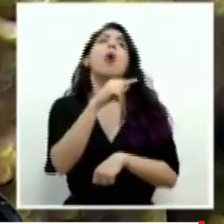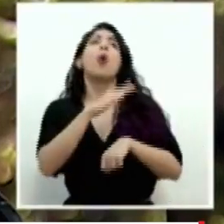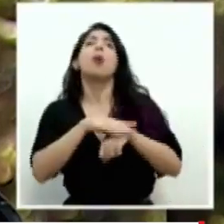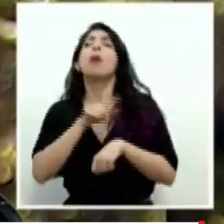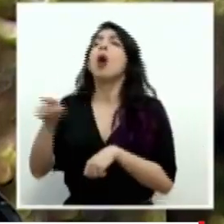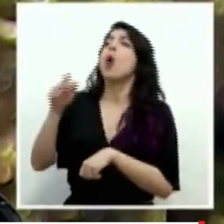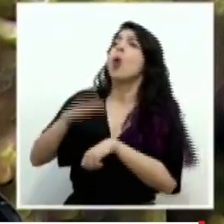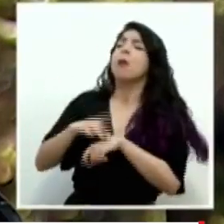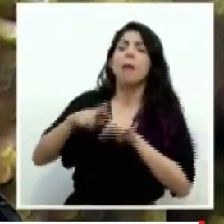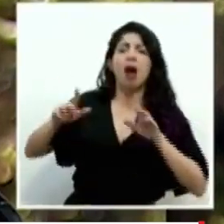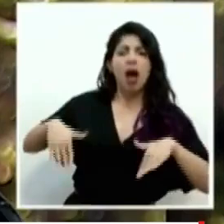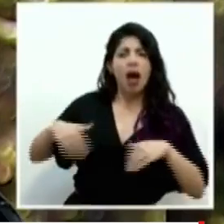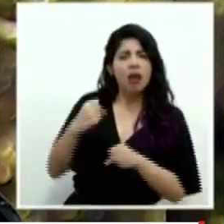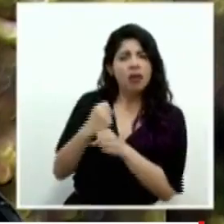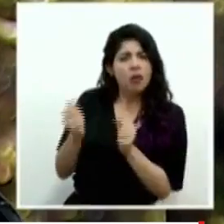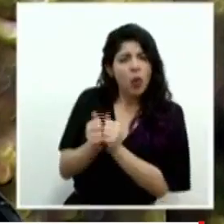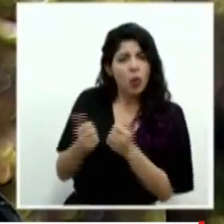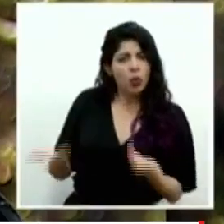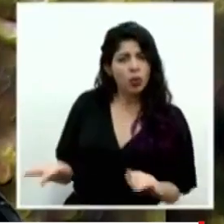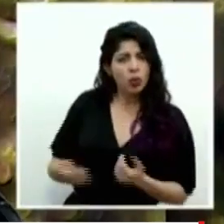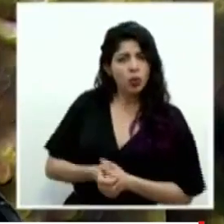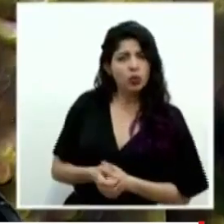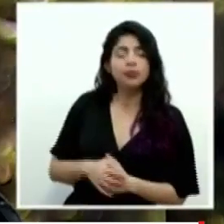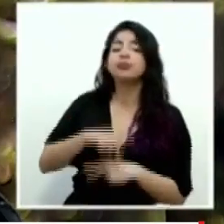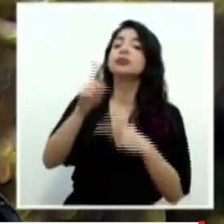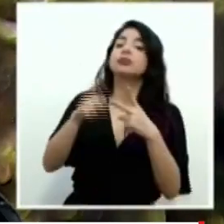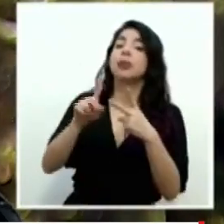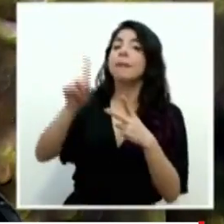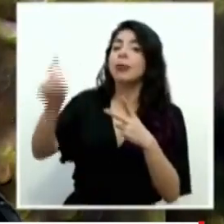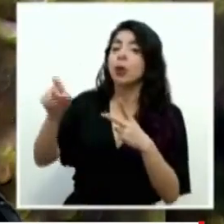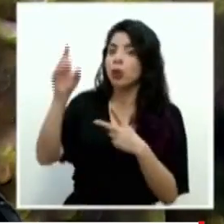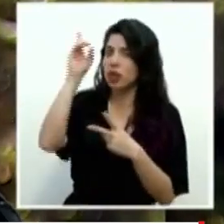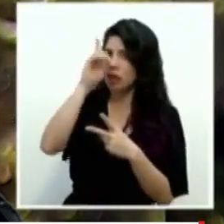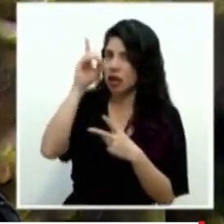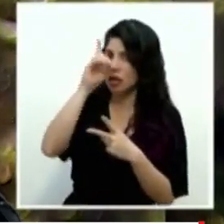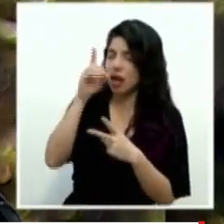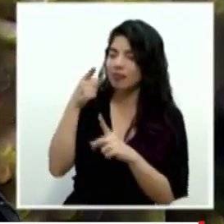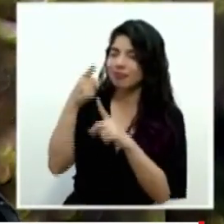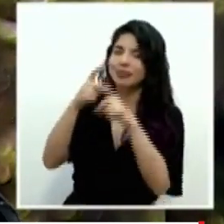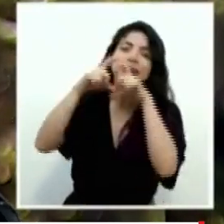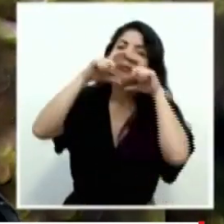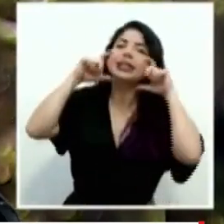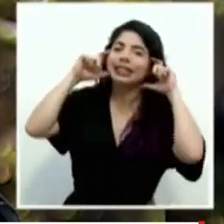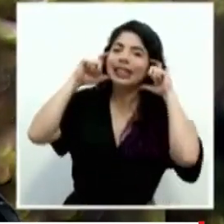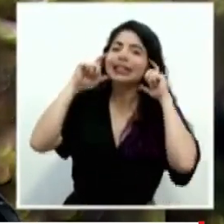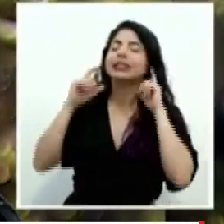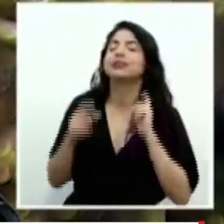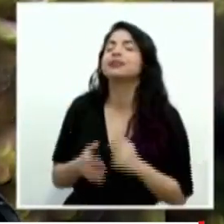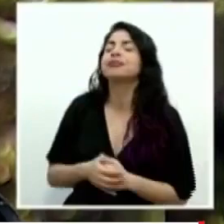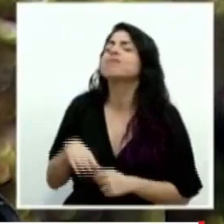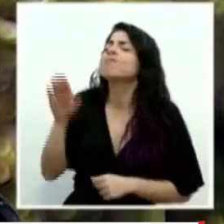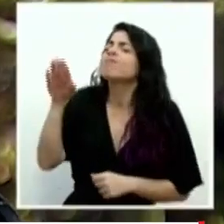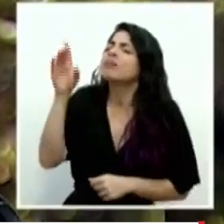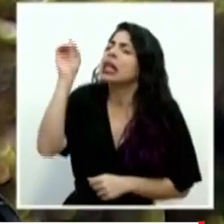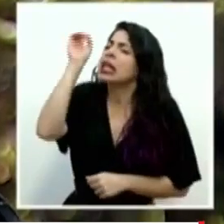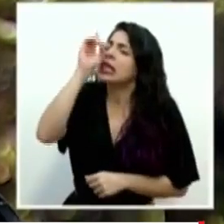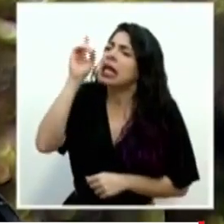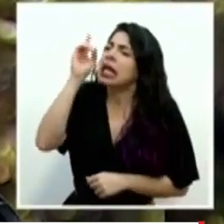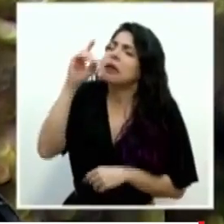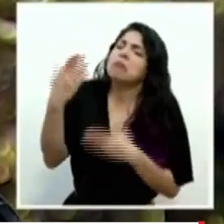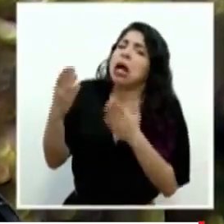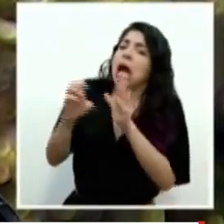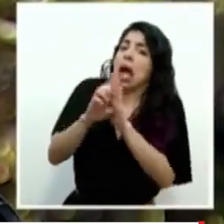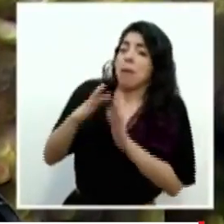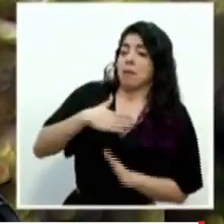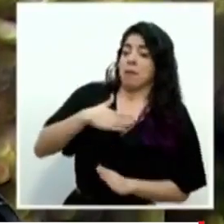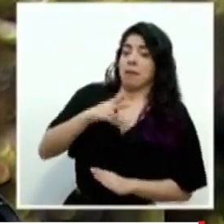ve que estén trabajando juntos? Mi siguiente pregunta sería para don Daniel, hablando de las mascarillas. Don Daniel, por